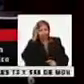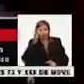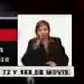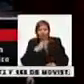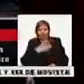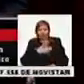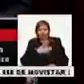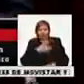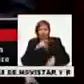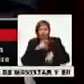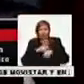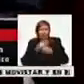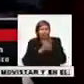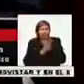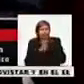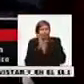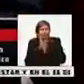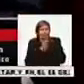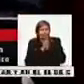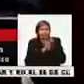Para mi generación fue un privilegio